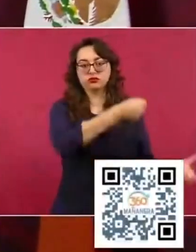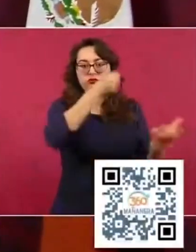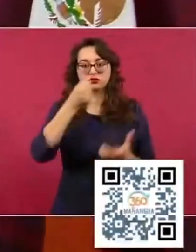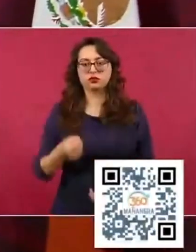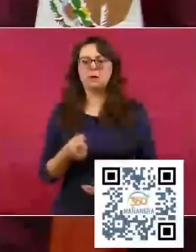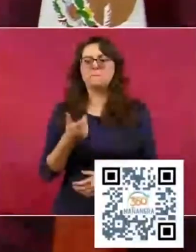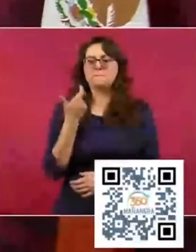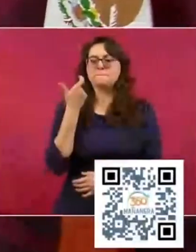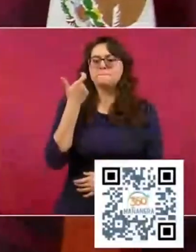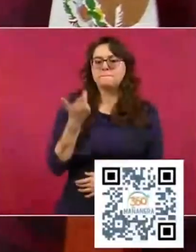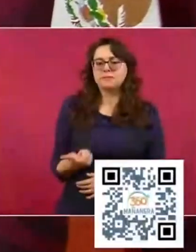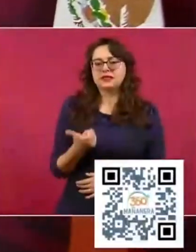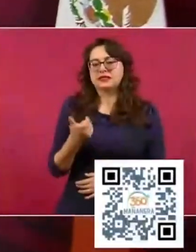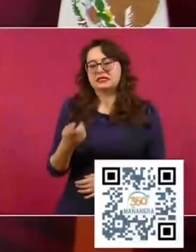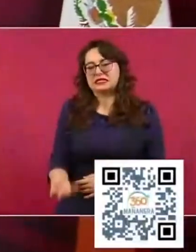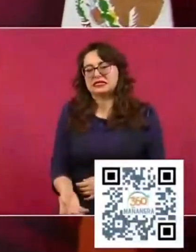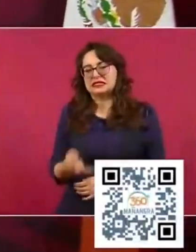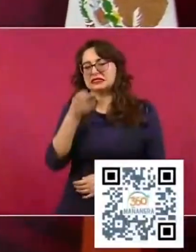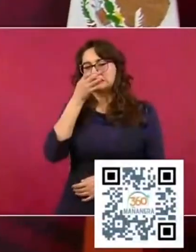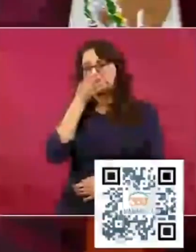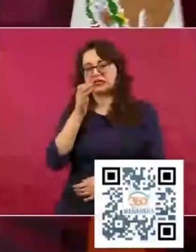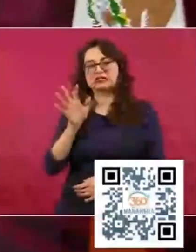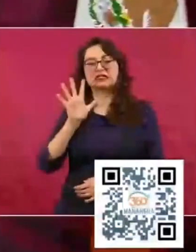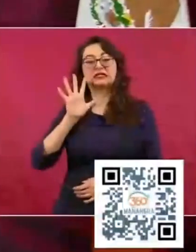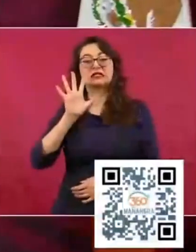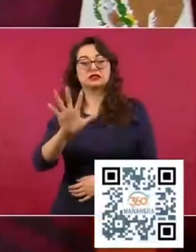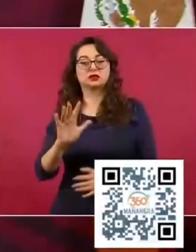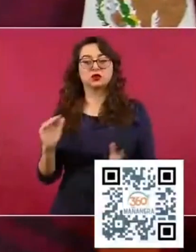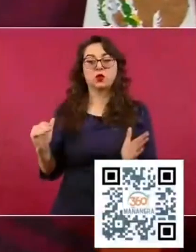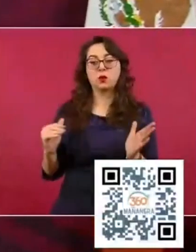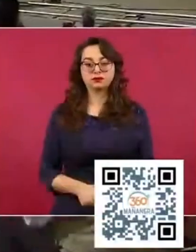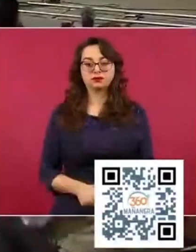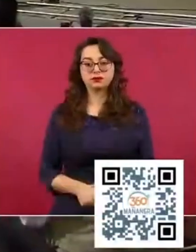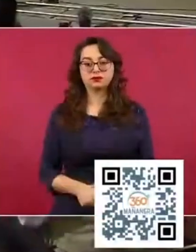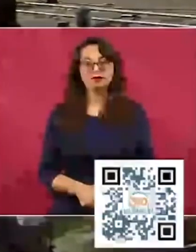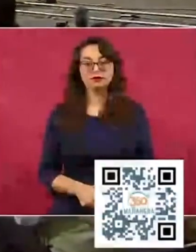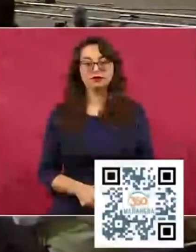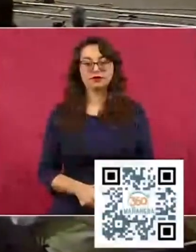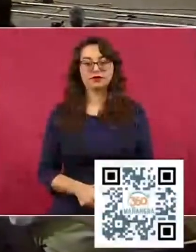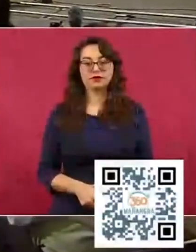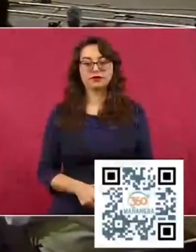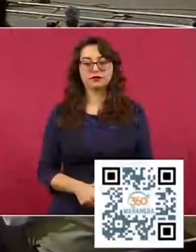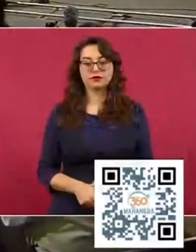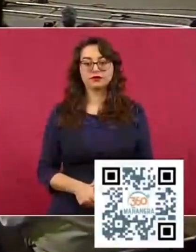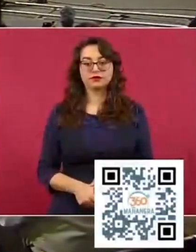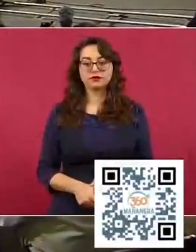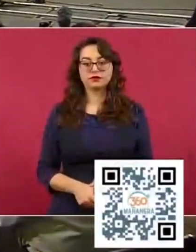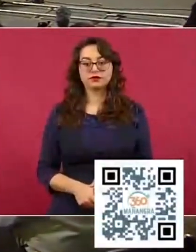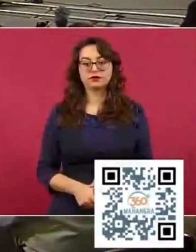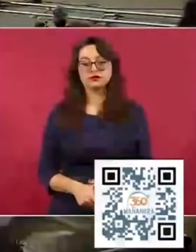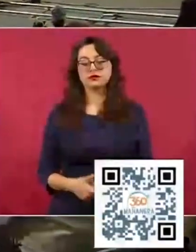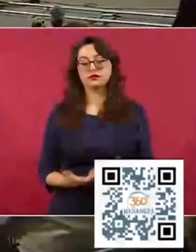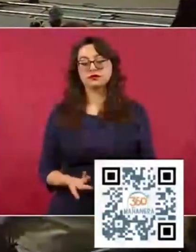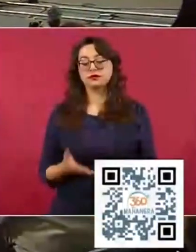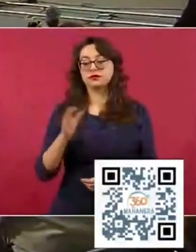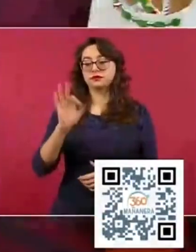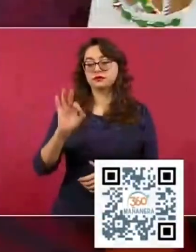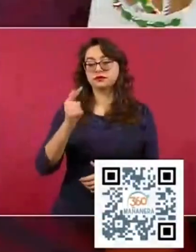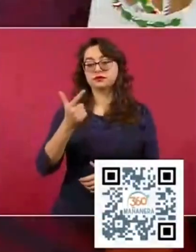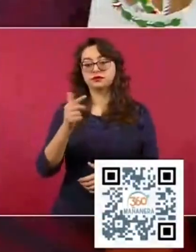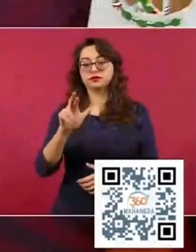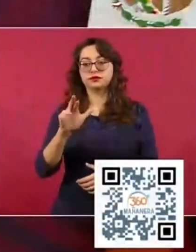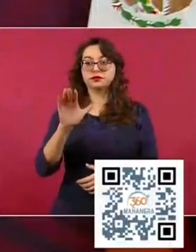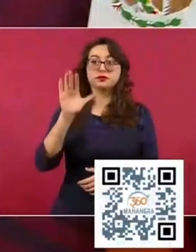pesos mexicanos son Casi cinco mil millones de pesos mi propuesta al fiscal